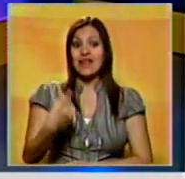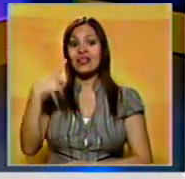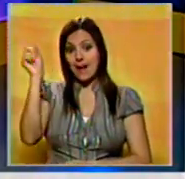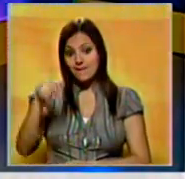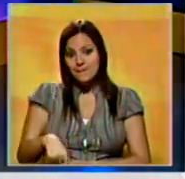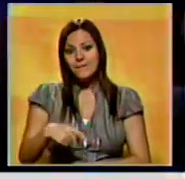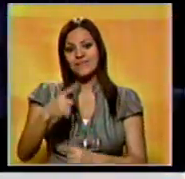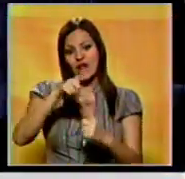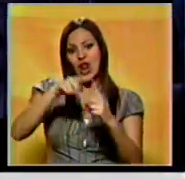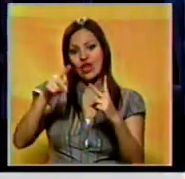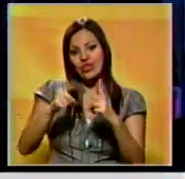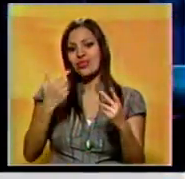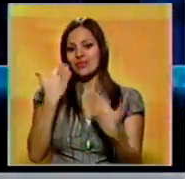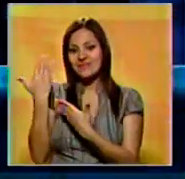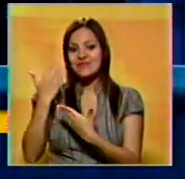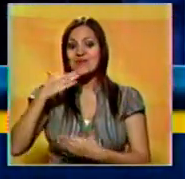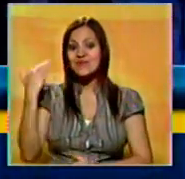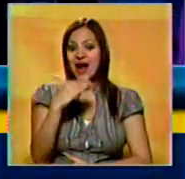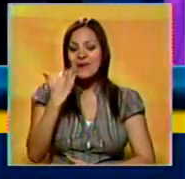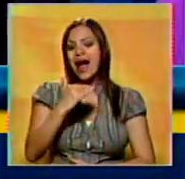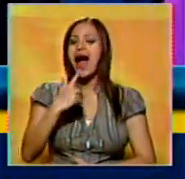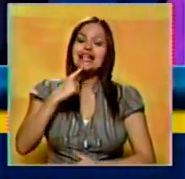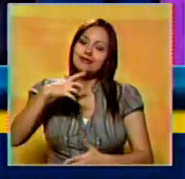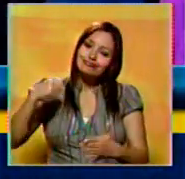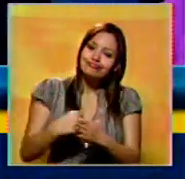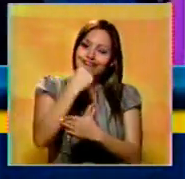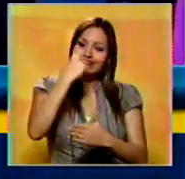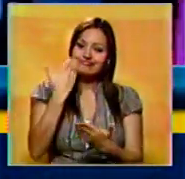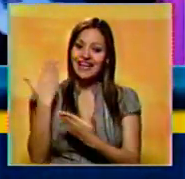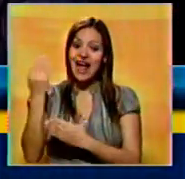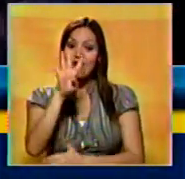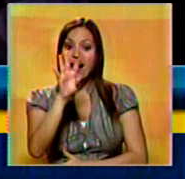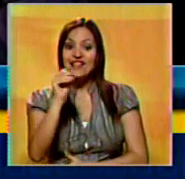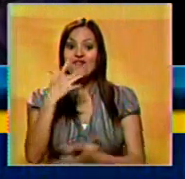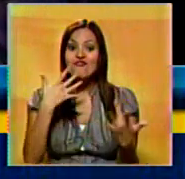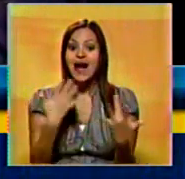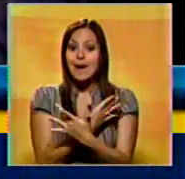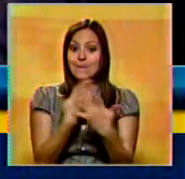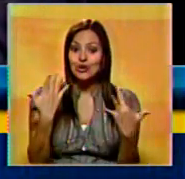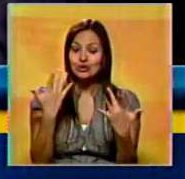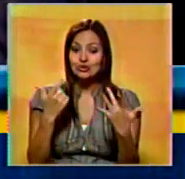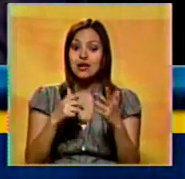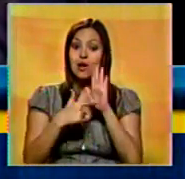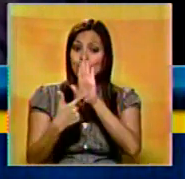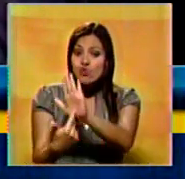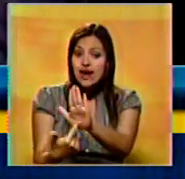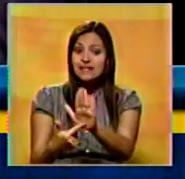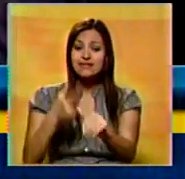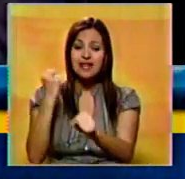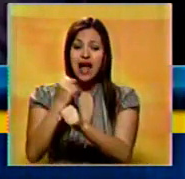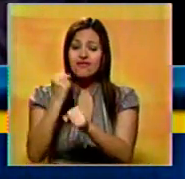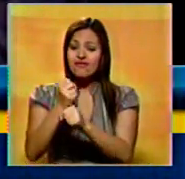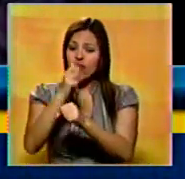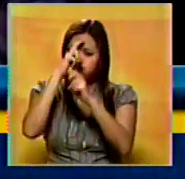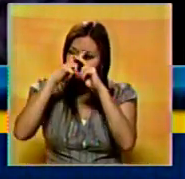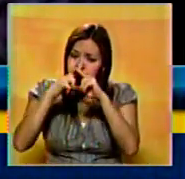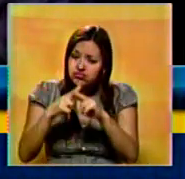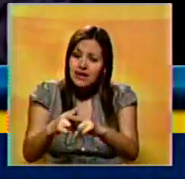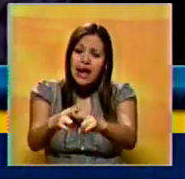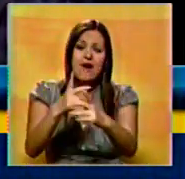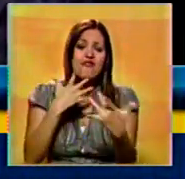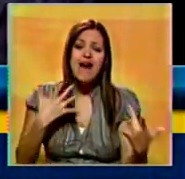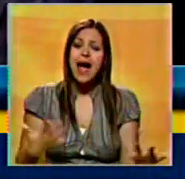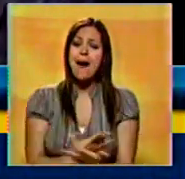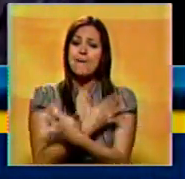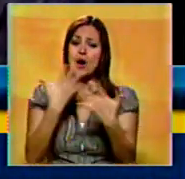El Chavo del Ocho. Bajo el eslogan Fue sin querer queriendo, más de 40 artistas bolivianos mostrarán obras inspiradas en el popular actor